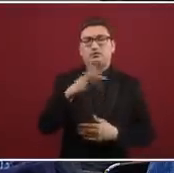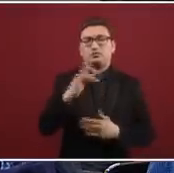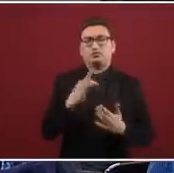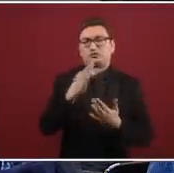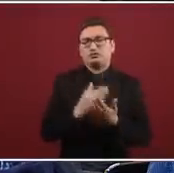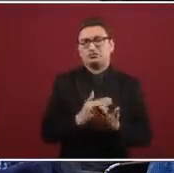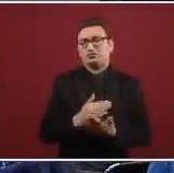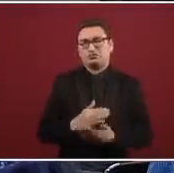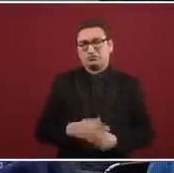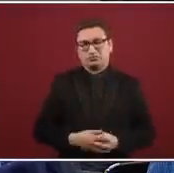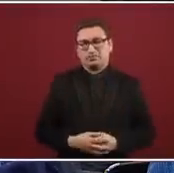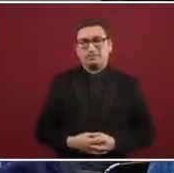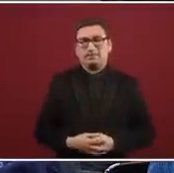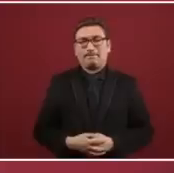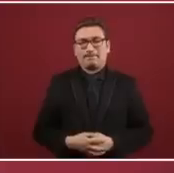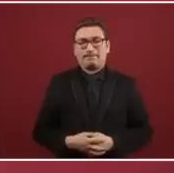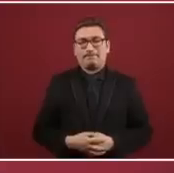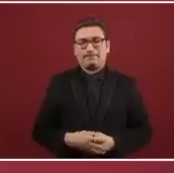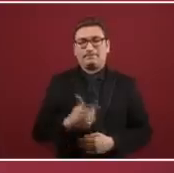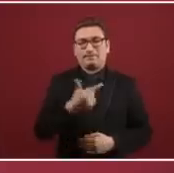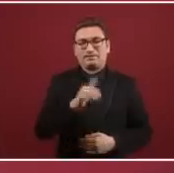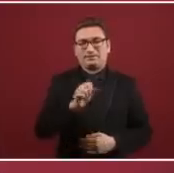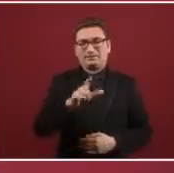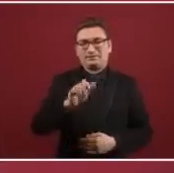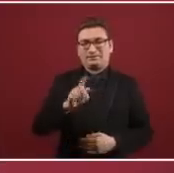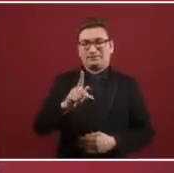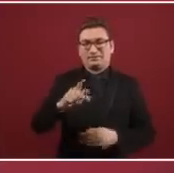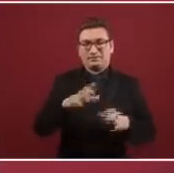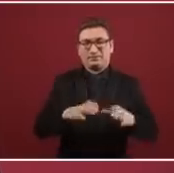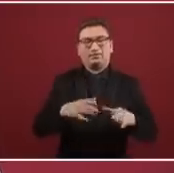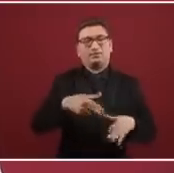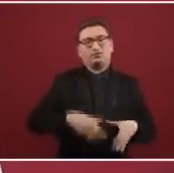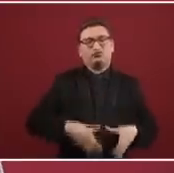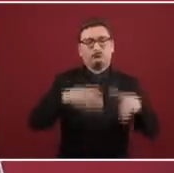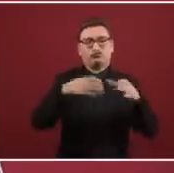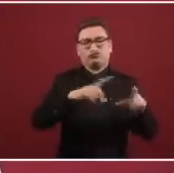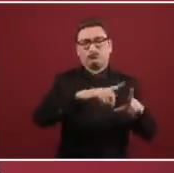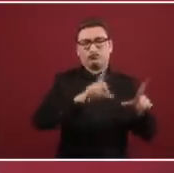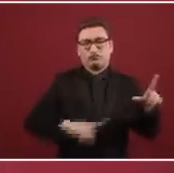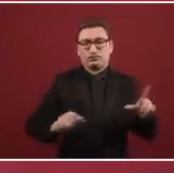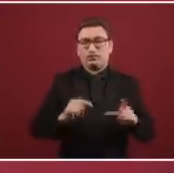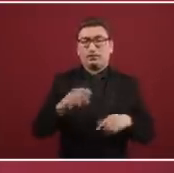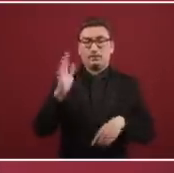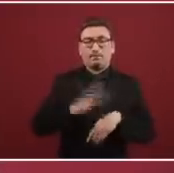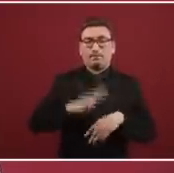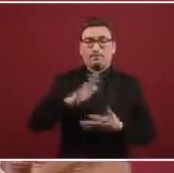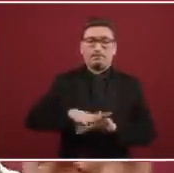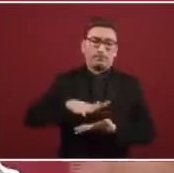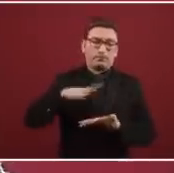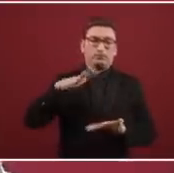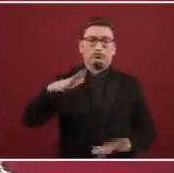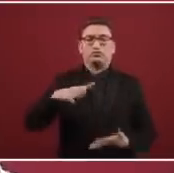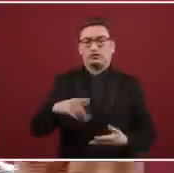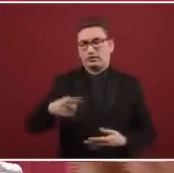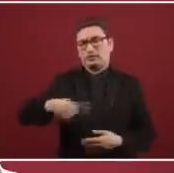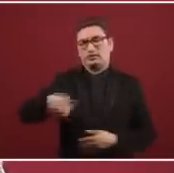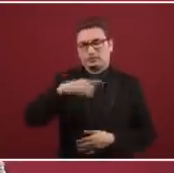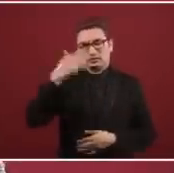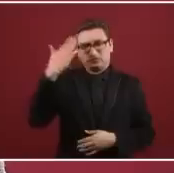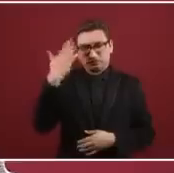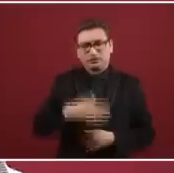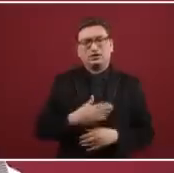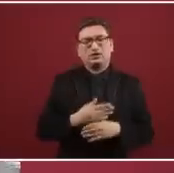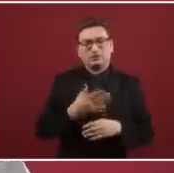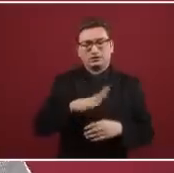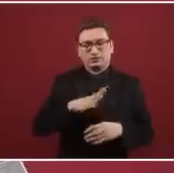5% de la distribución de gas LP en el país. Realmente la inmensa mayoría está consciente de la